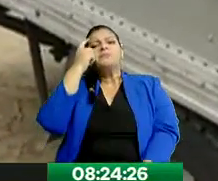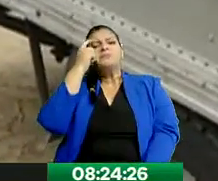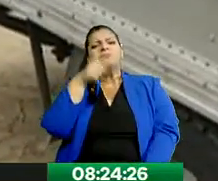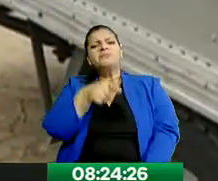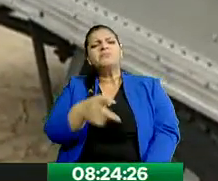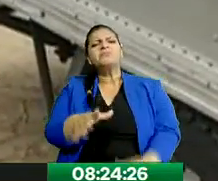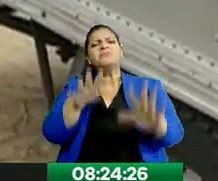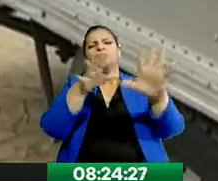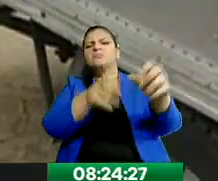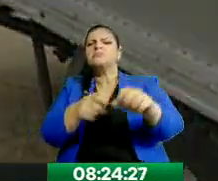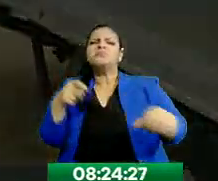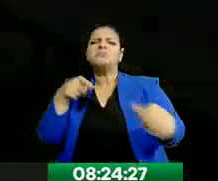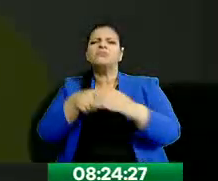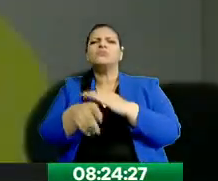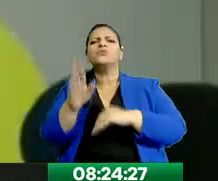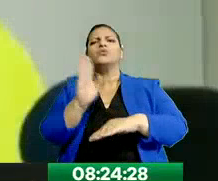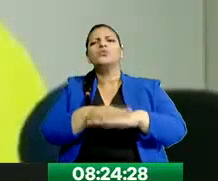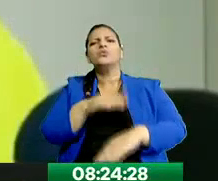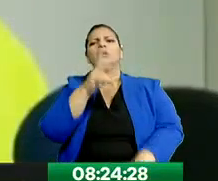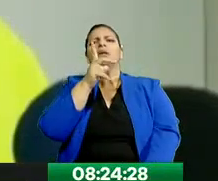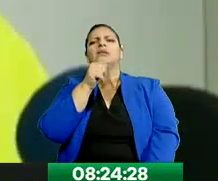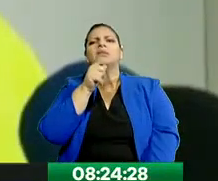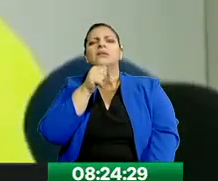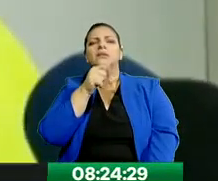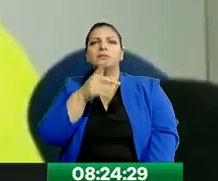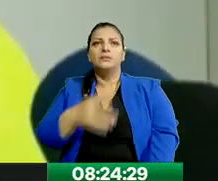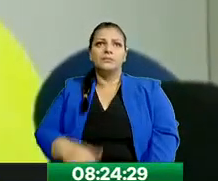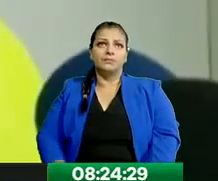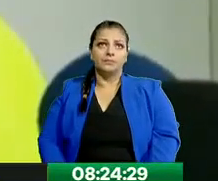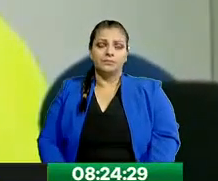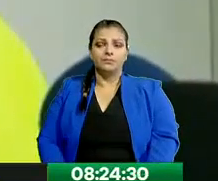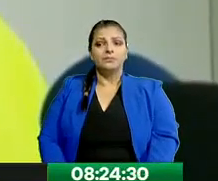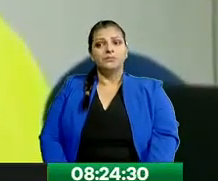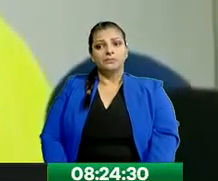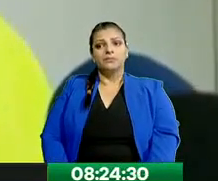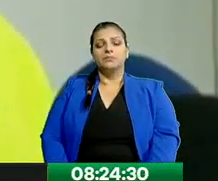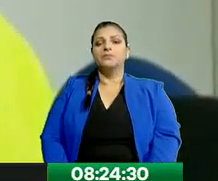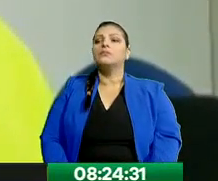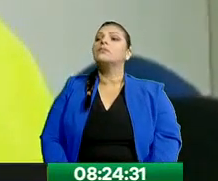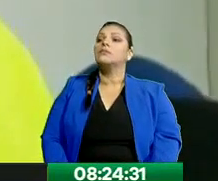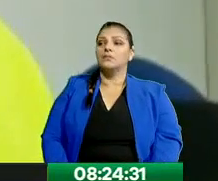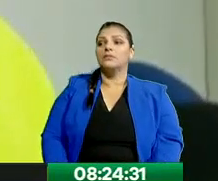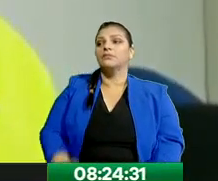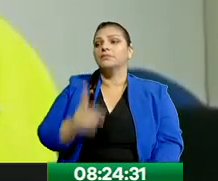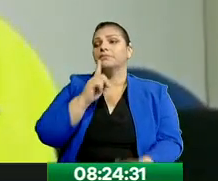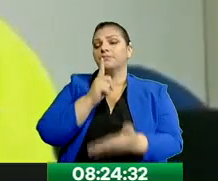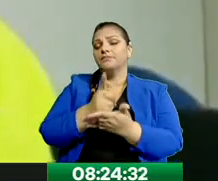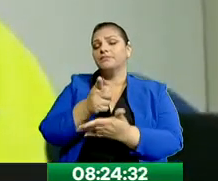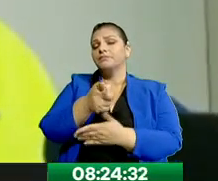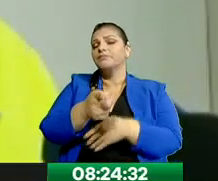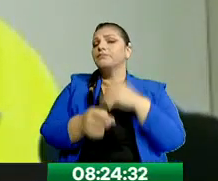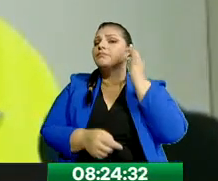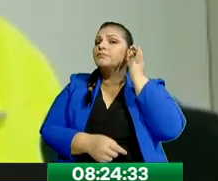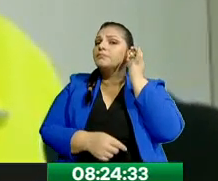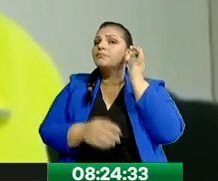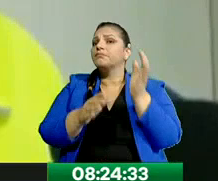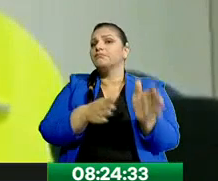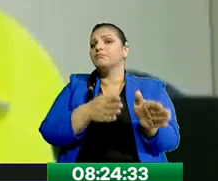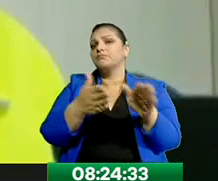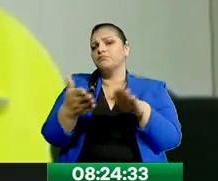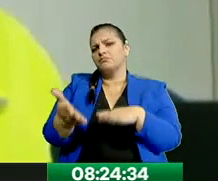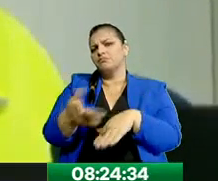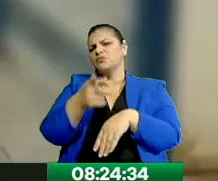móvil de este fallecimiento. Se pudo verificar la presencia del cuerpo de sexo femenino de una chica